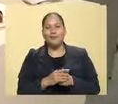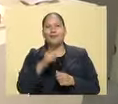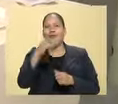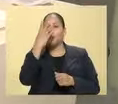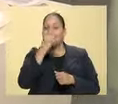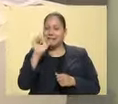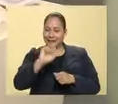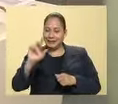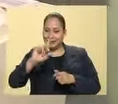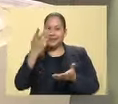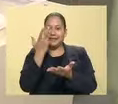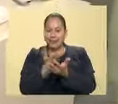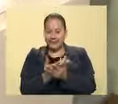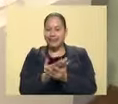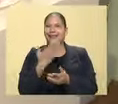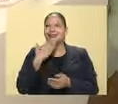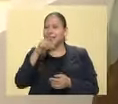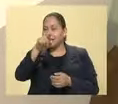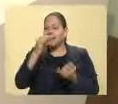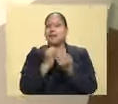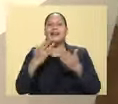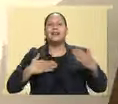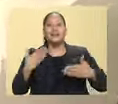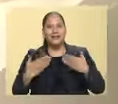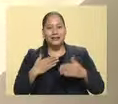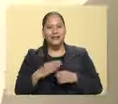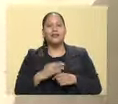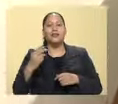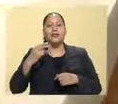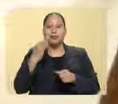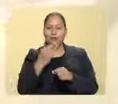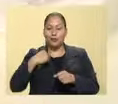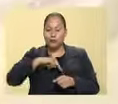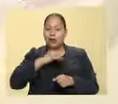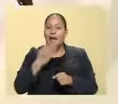fin de semana. Igualmente. Descansen, diviértanse. Nosotros vamos aquí a desayunar. Perfecto.